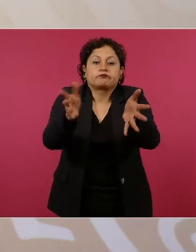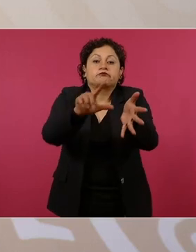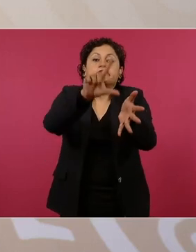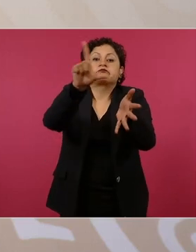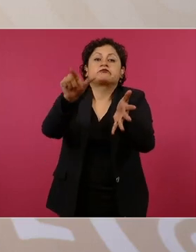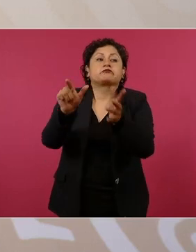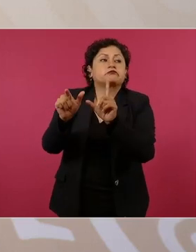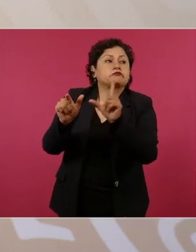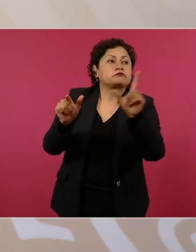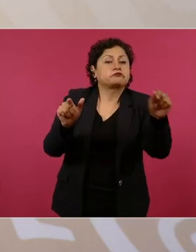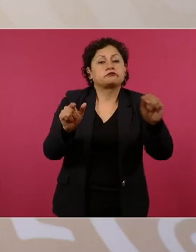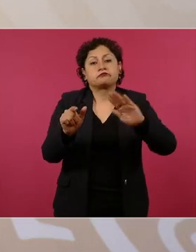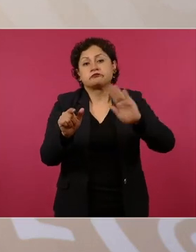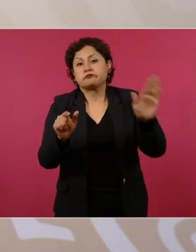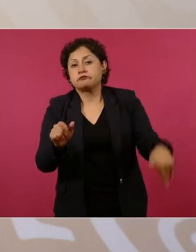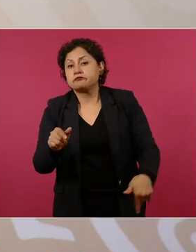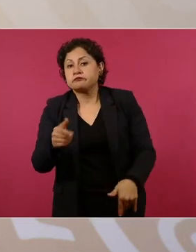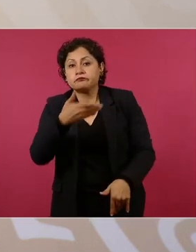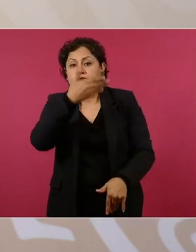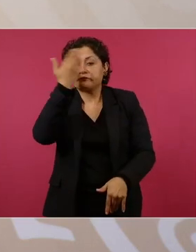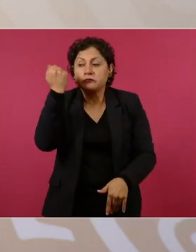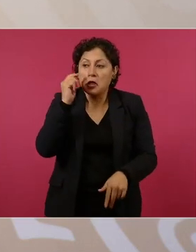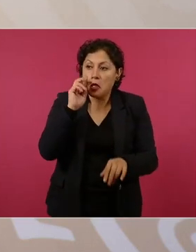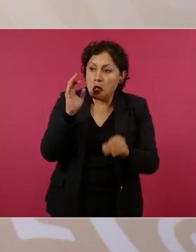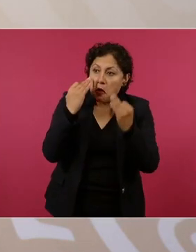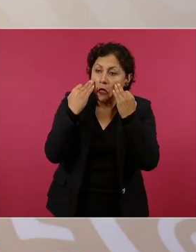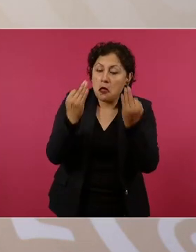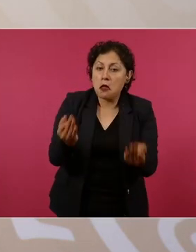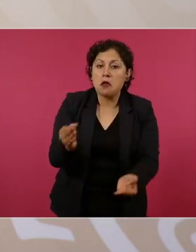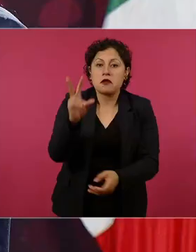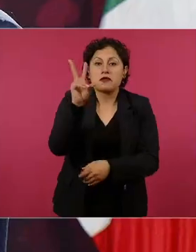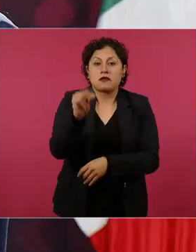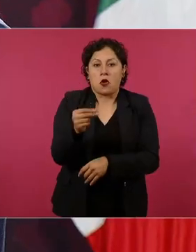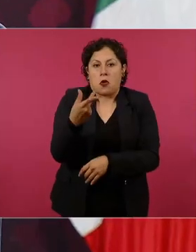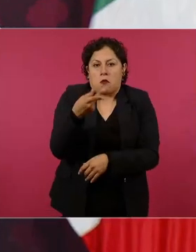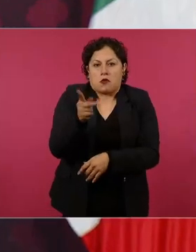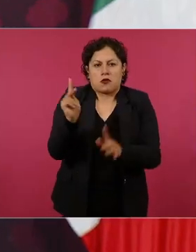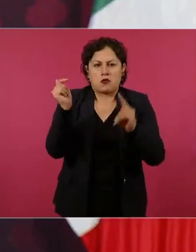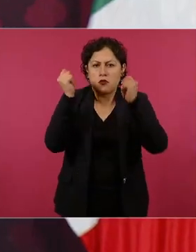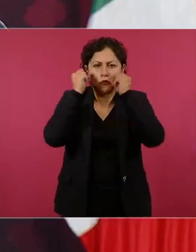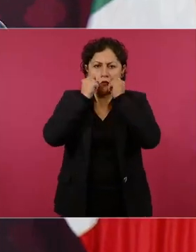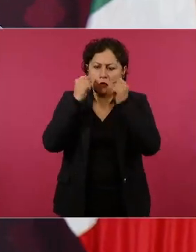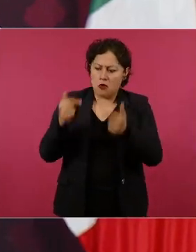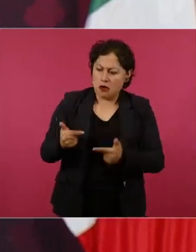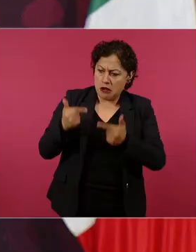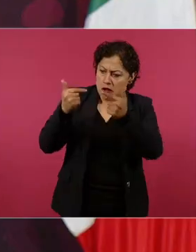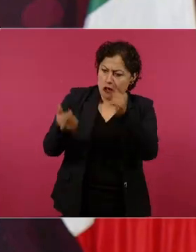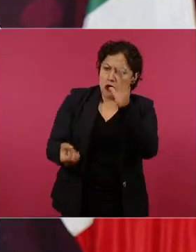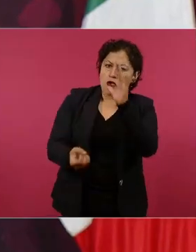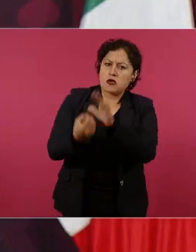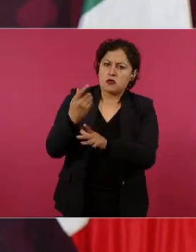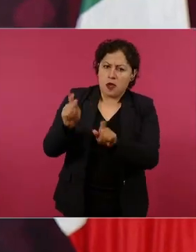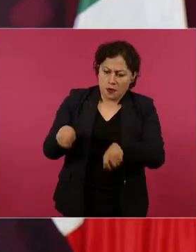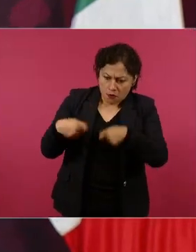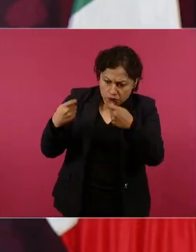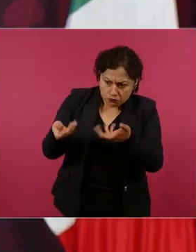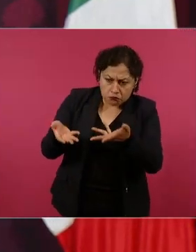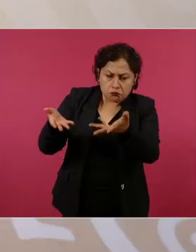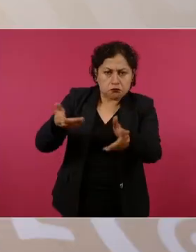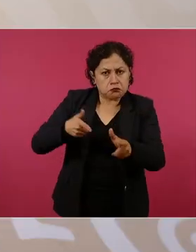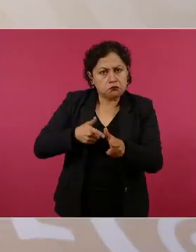probable, pero vienen las nuevas generaciones, lo van a ver nuestros hijos, nuestros